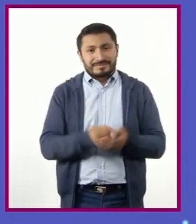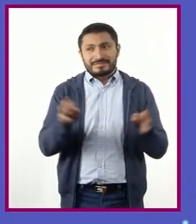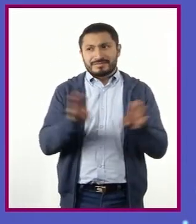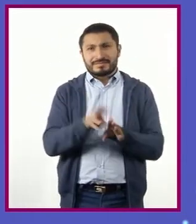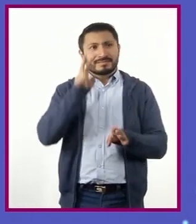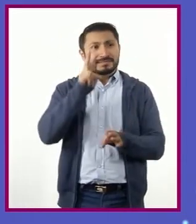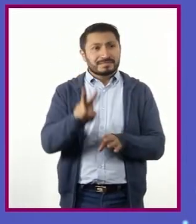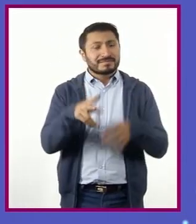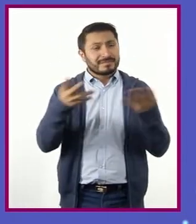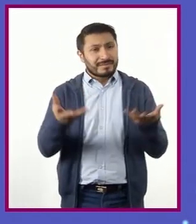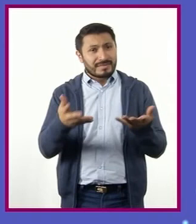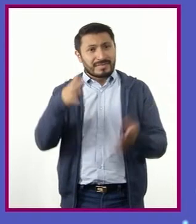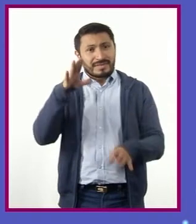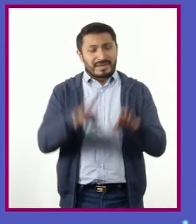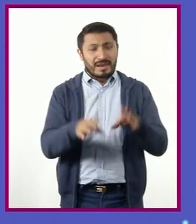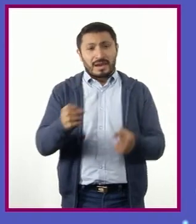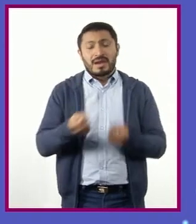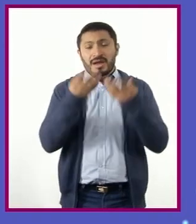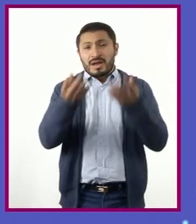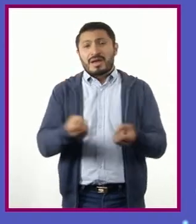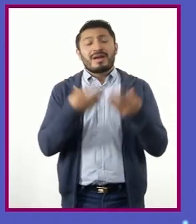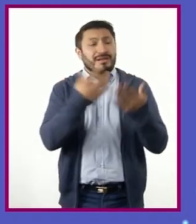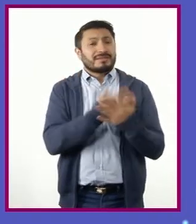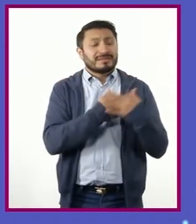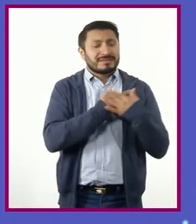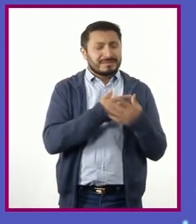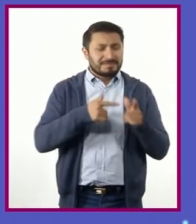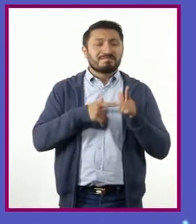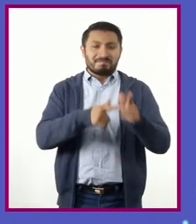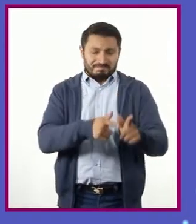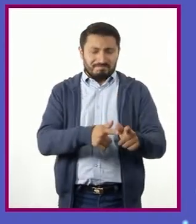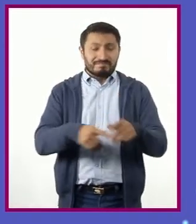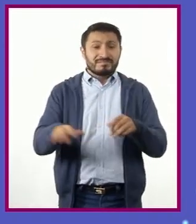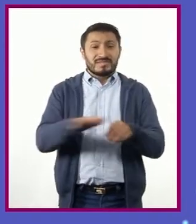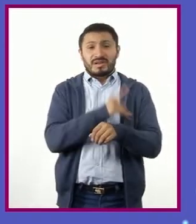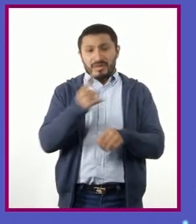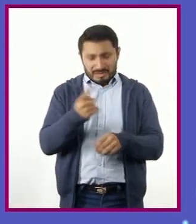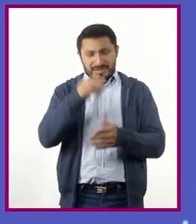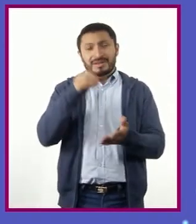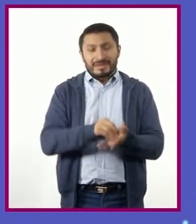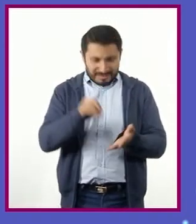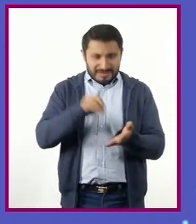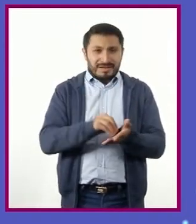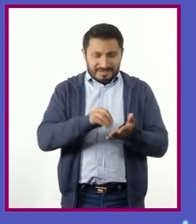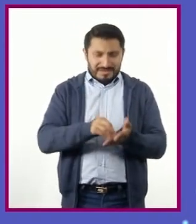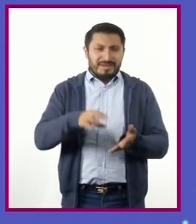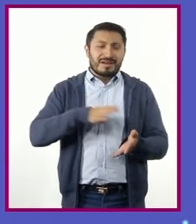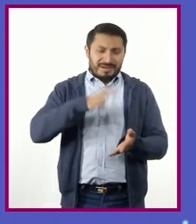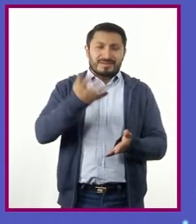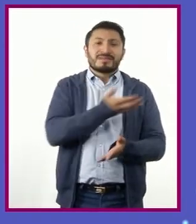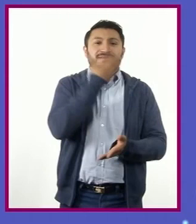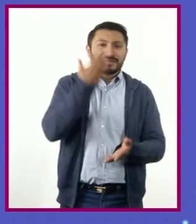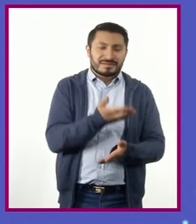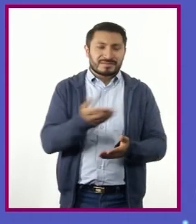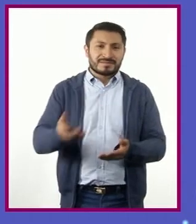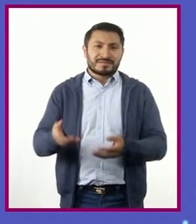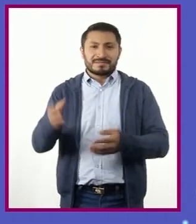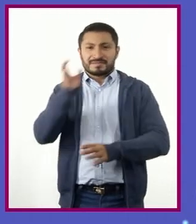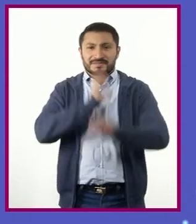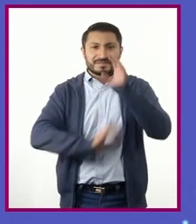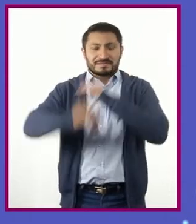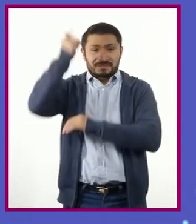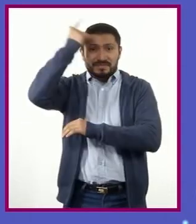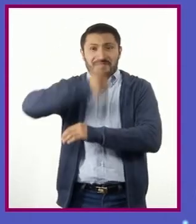ve? Muchas de las manifestaciones amorosas se mantienen, pues aún se acostumbra en estos tiempos llevar serenatas a las